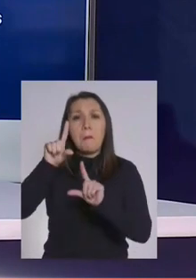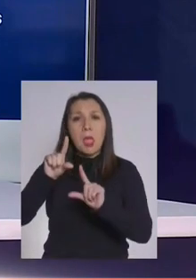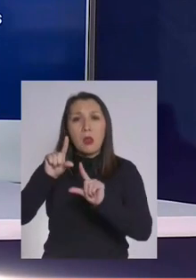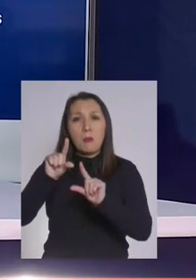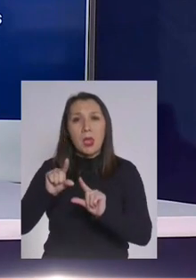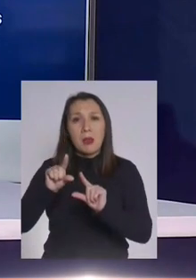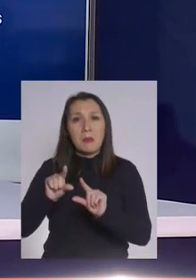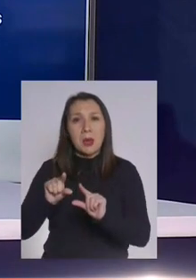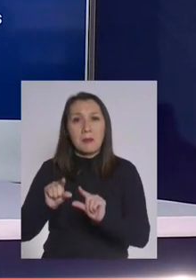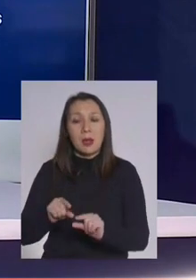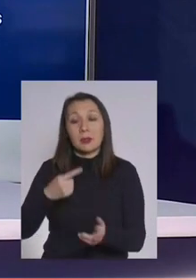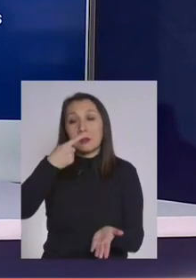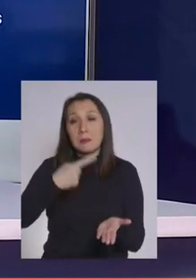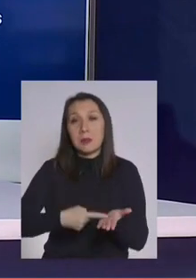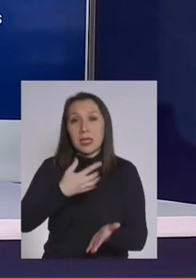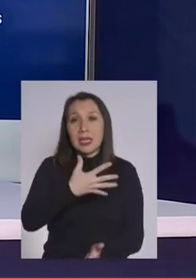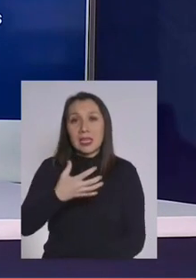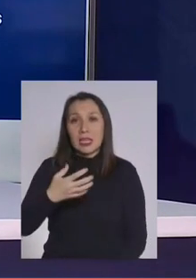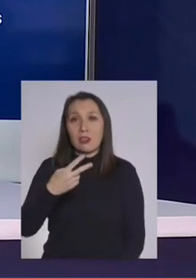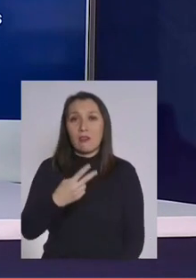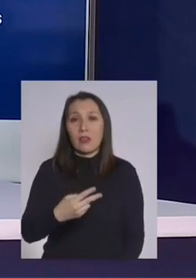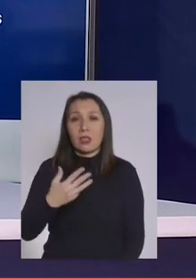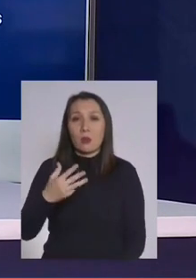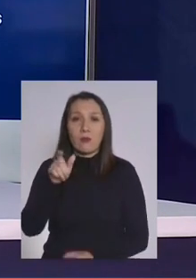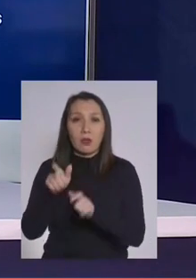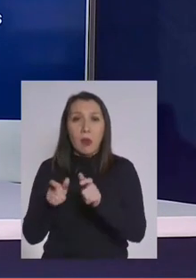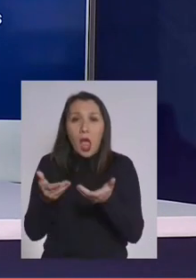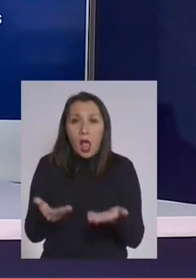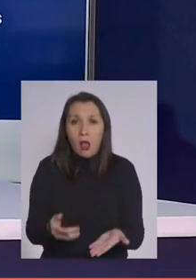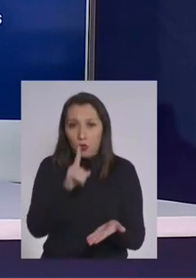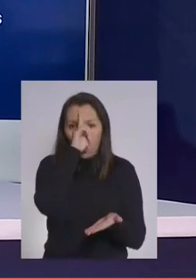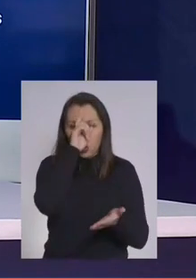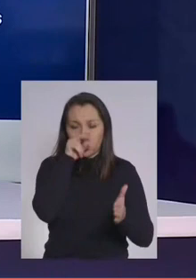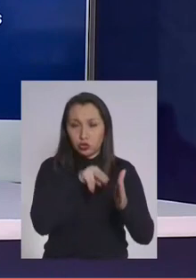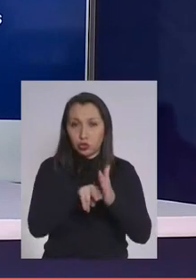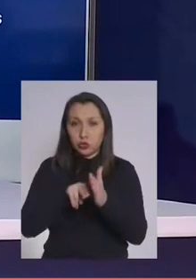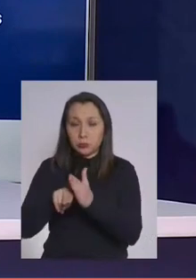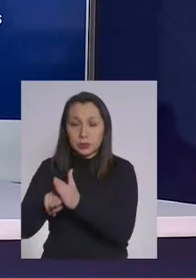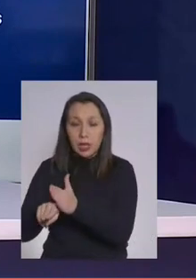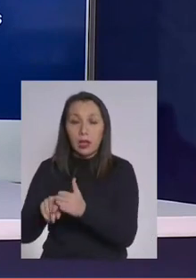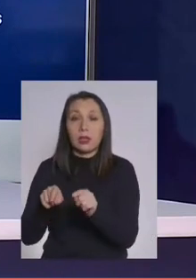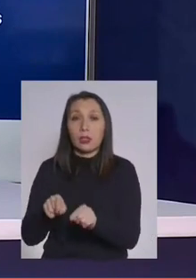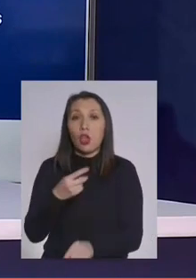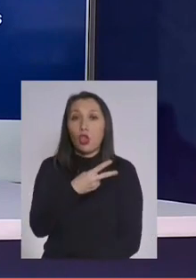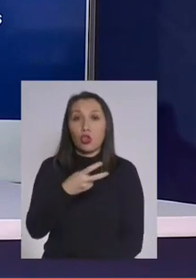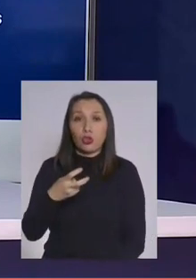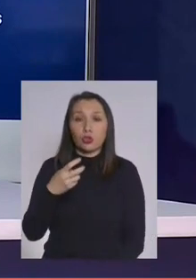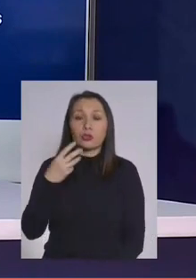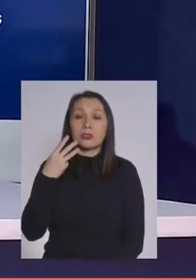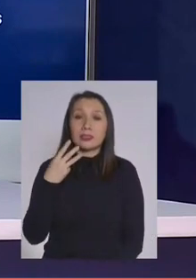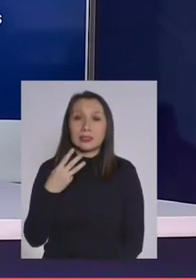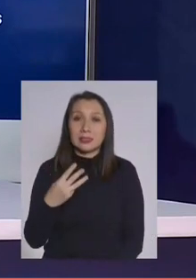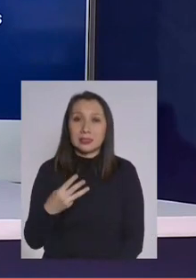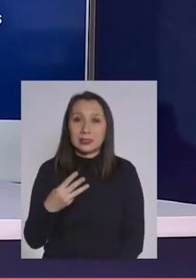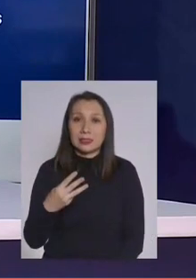tenemos 1529 personas que se encuentran hospitalizadas y de ellas 230